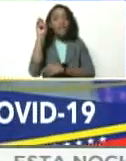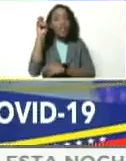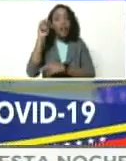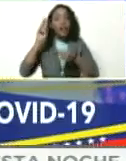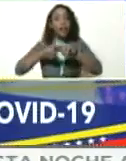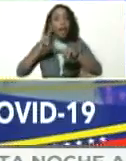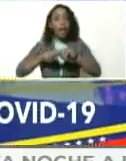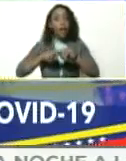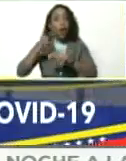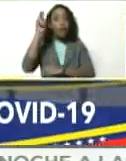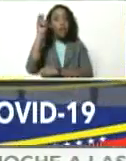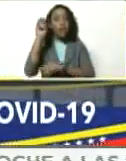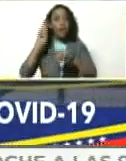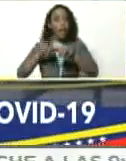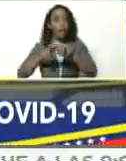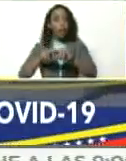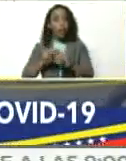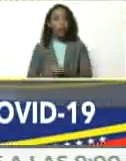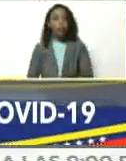Friday